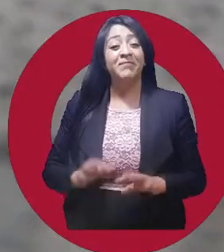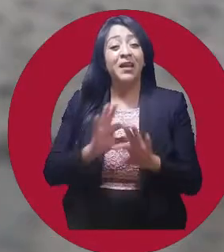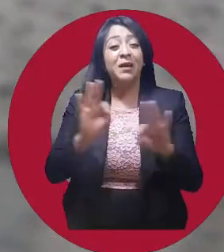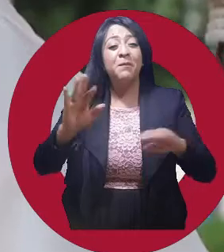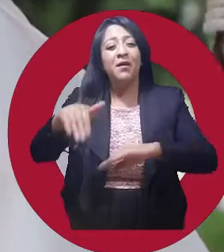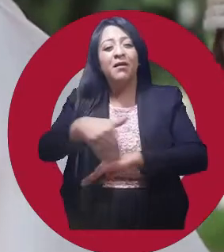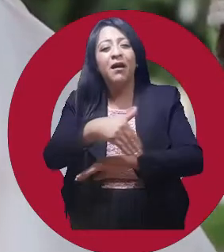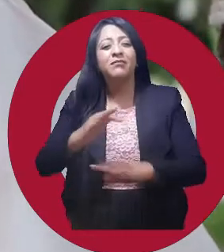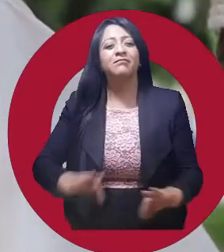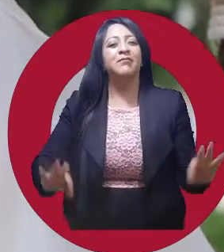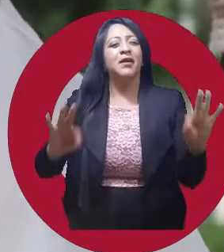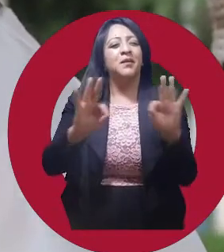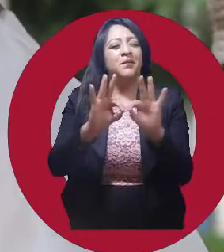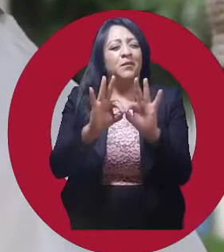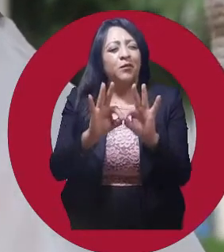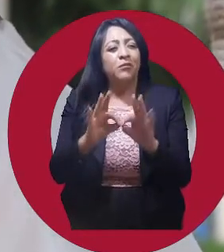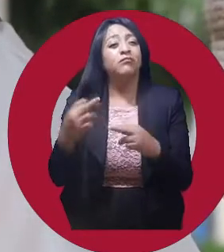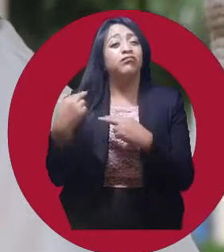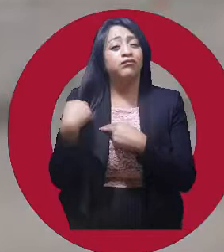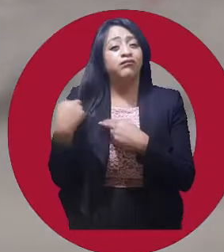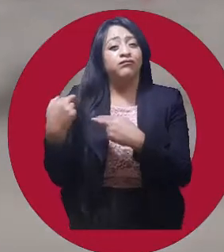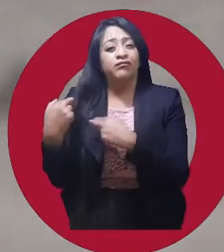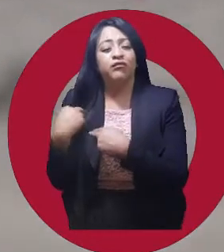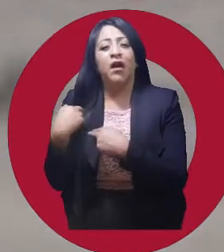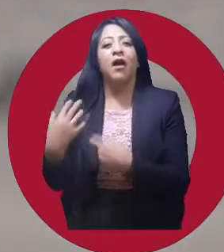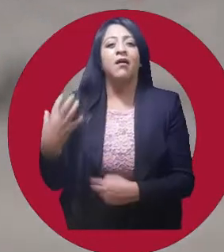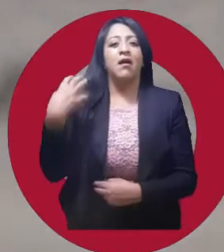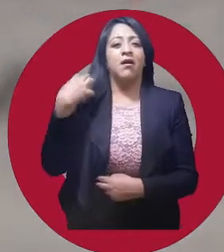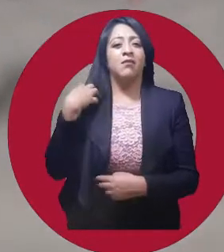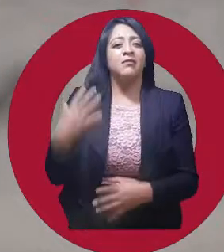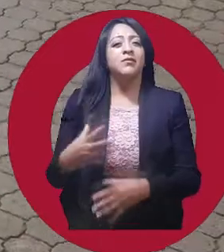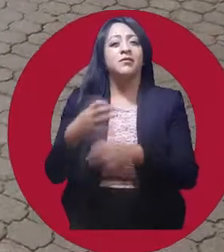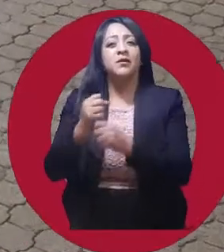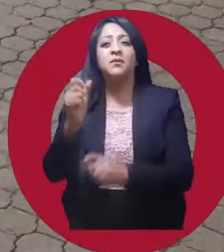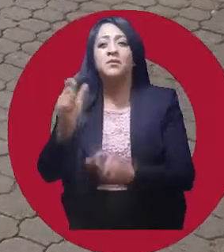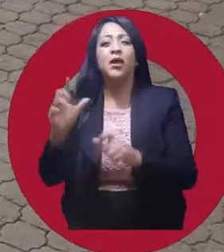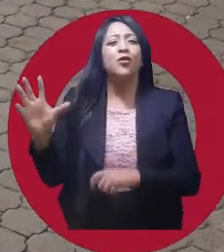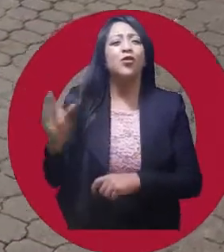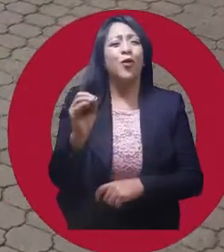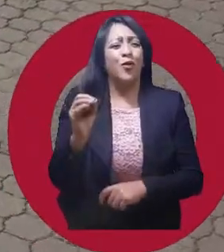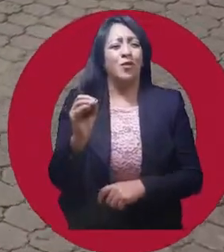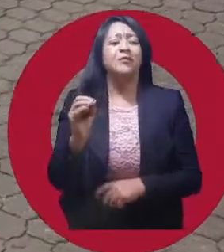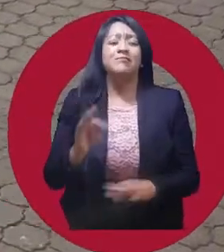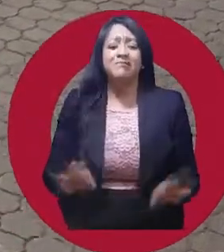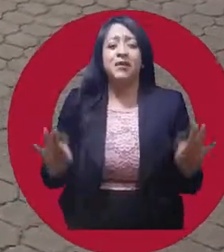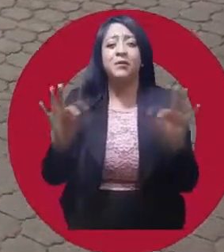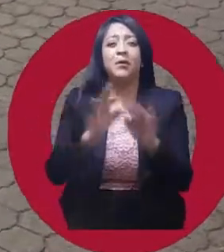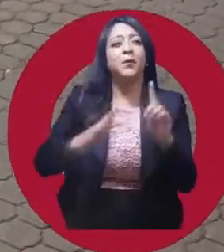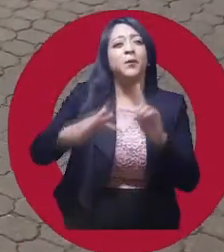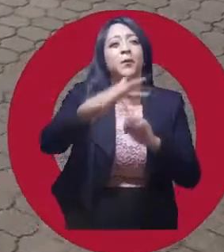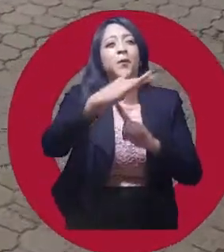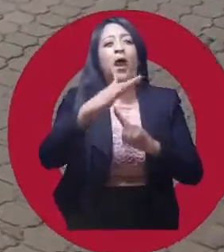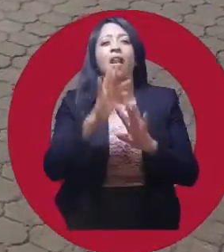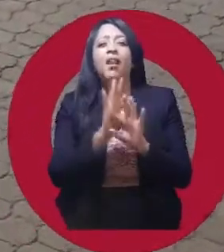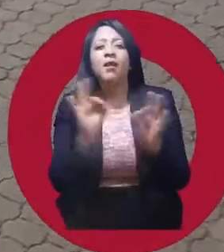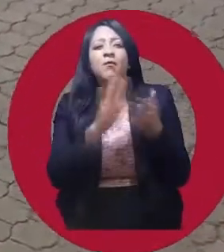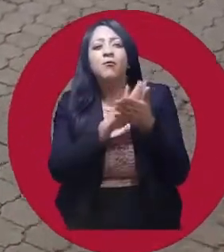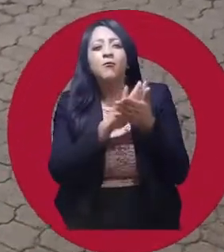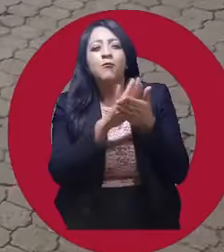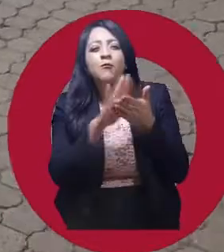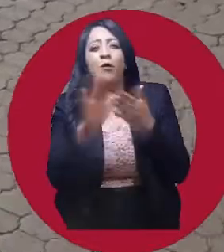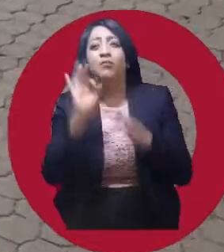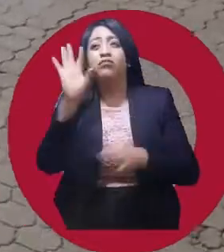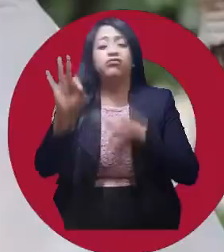de las calles es de vital importancia, ya que garantiza la seguridad de todos los ciudadanos, asegurando un entorno higiénico y libre